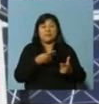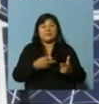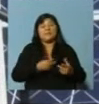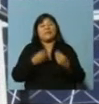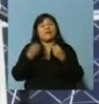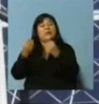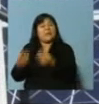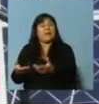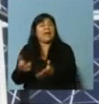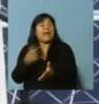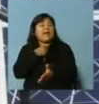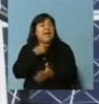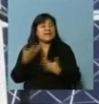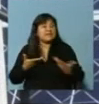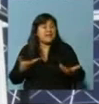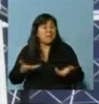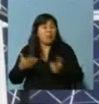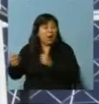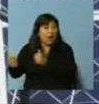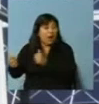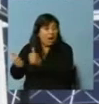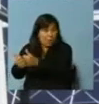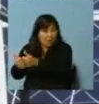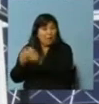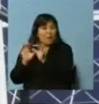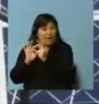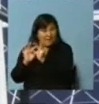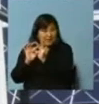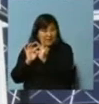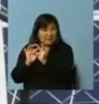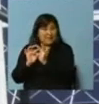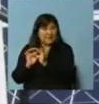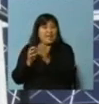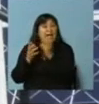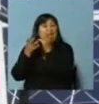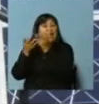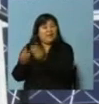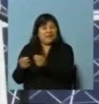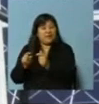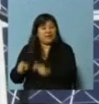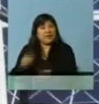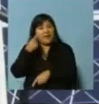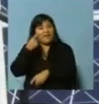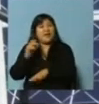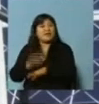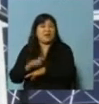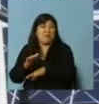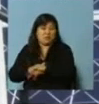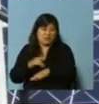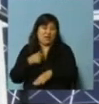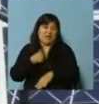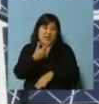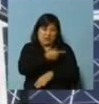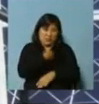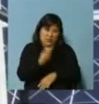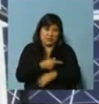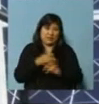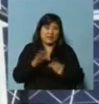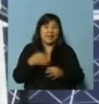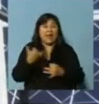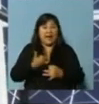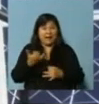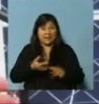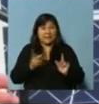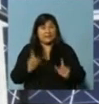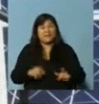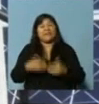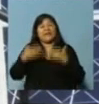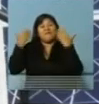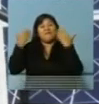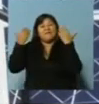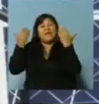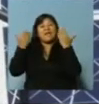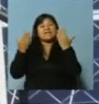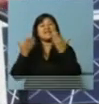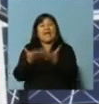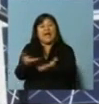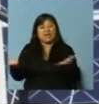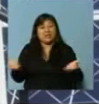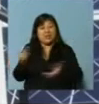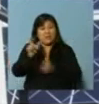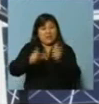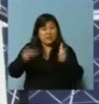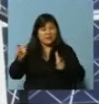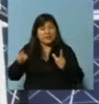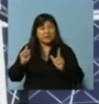que hacemos es acompañar ese esfuerzo, que es la responsabilidad y la obligación que tenemos. Así que bueno, felicitaciones al